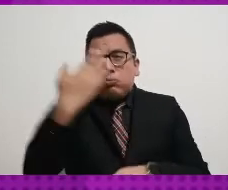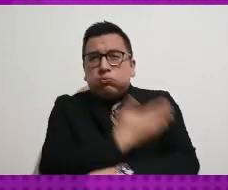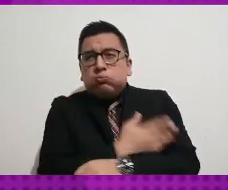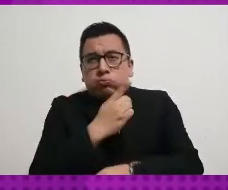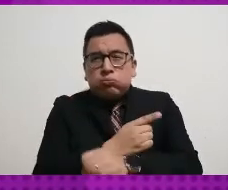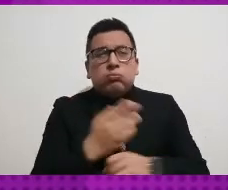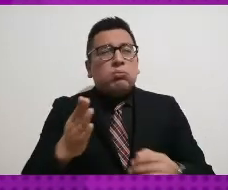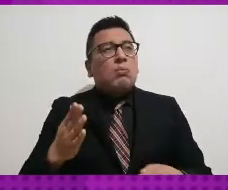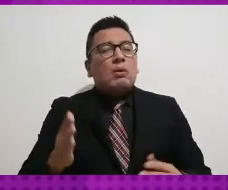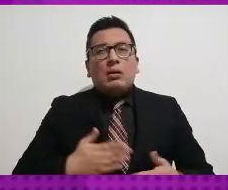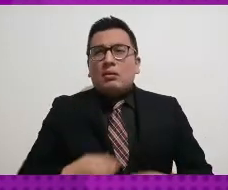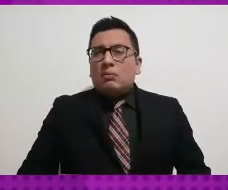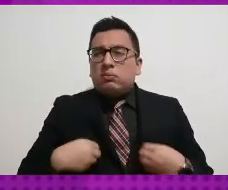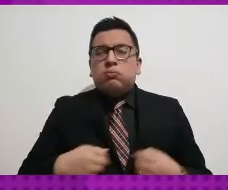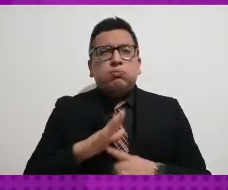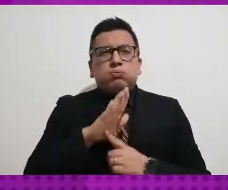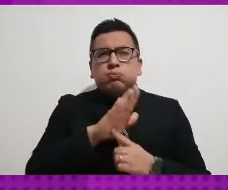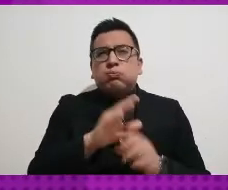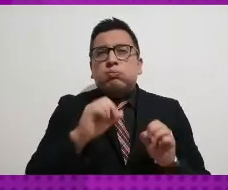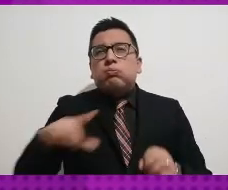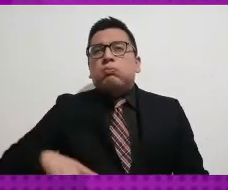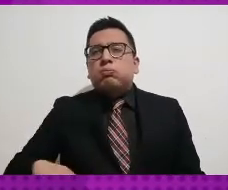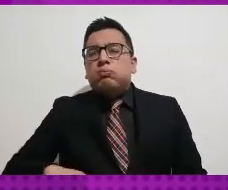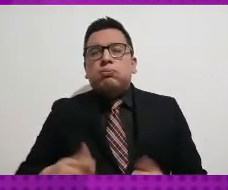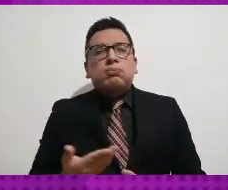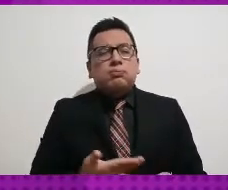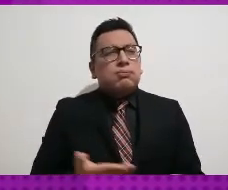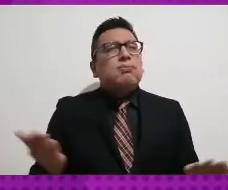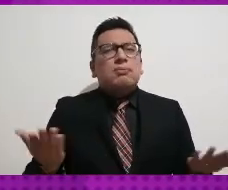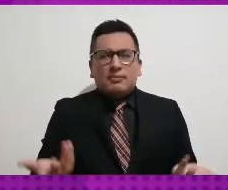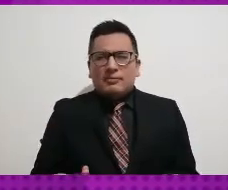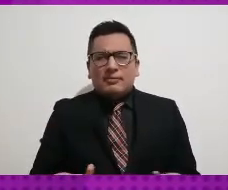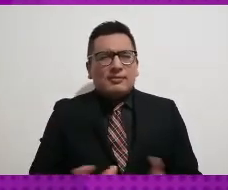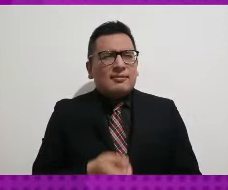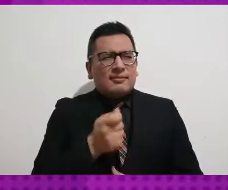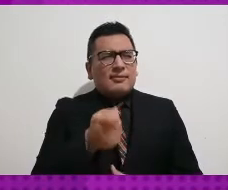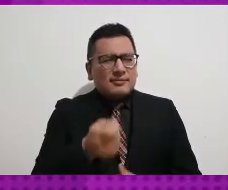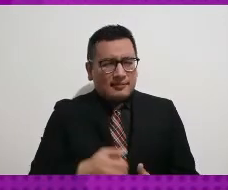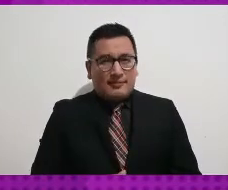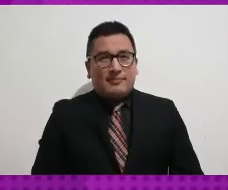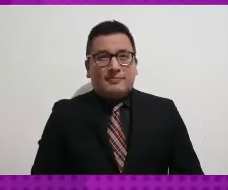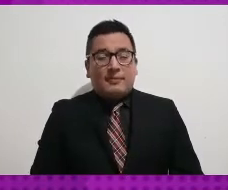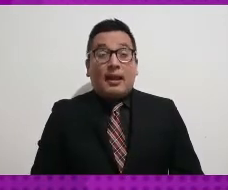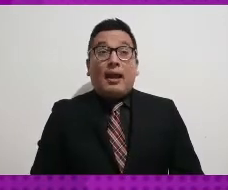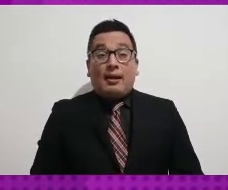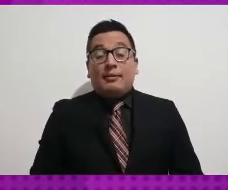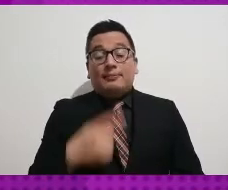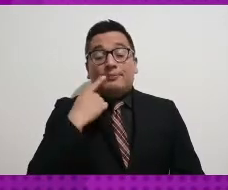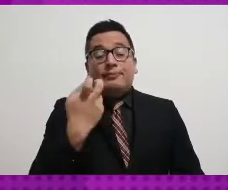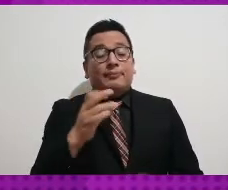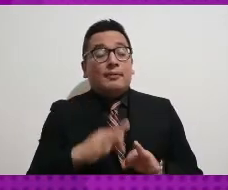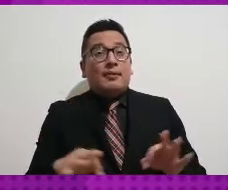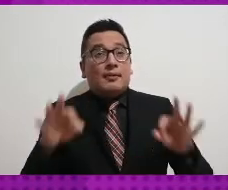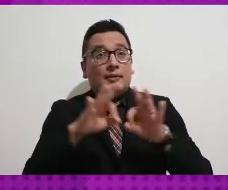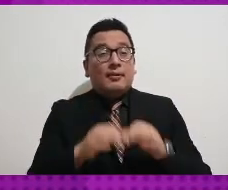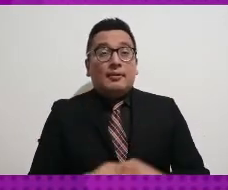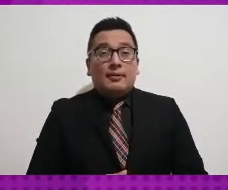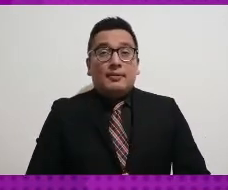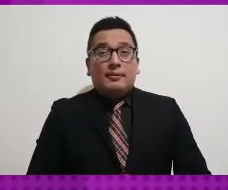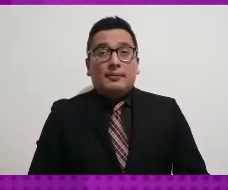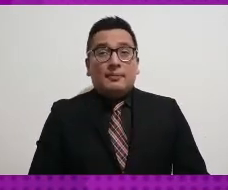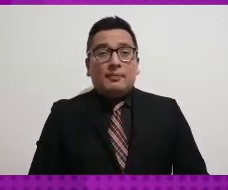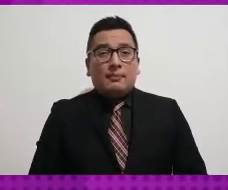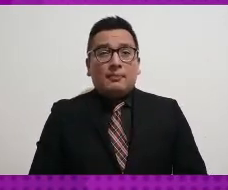rendición de cuentas y gobierno abierto? Y bueno, mira, es muy importante. Yo también te quiero compartir,